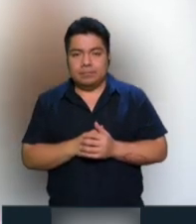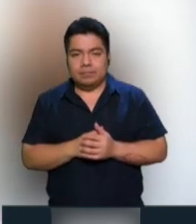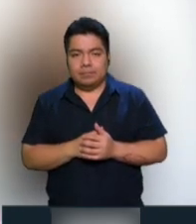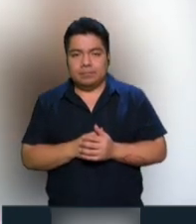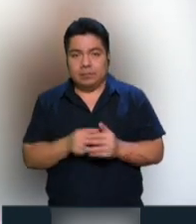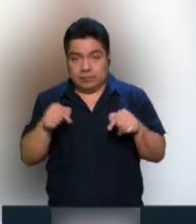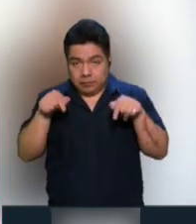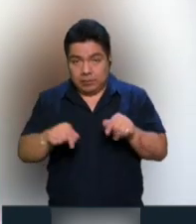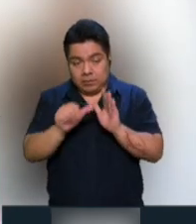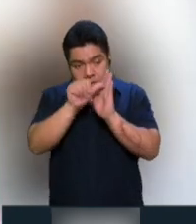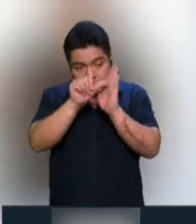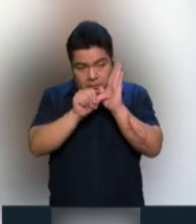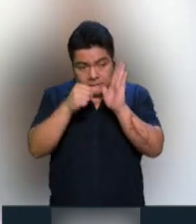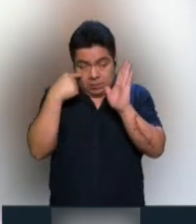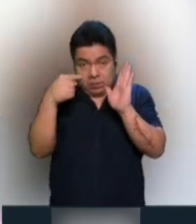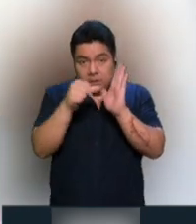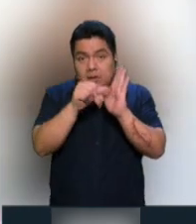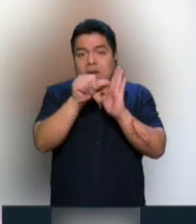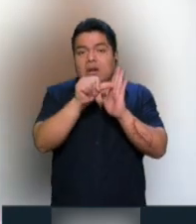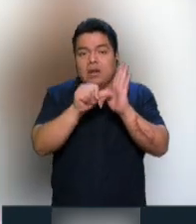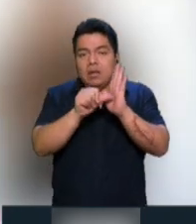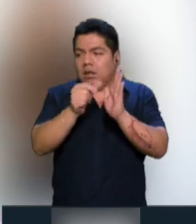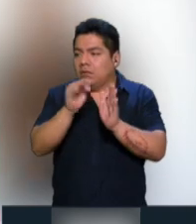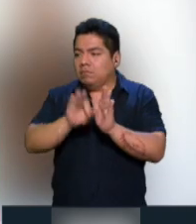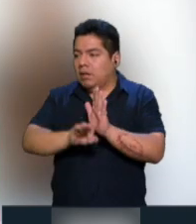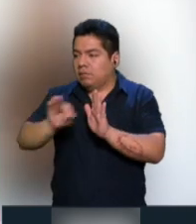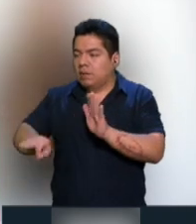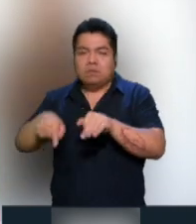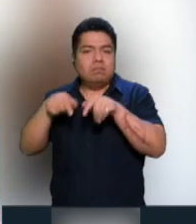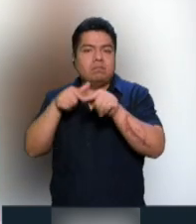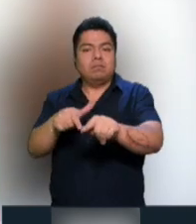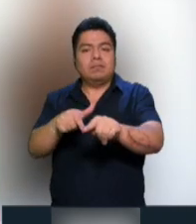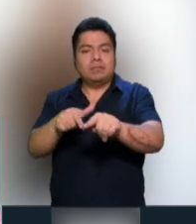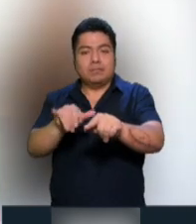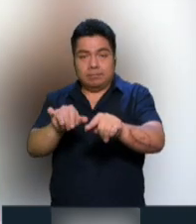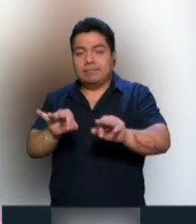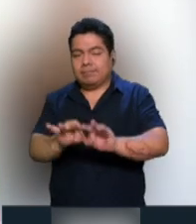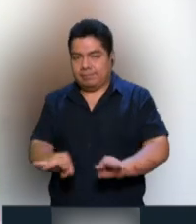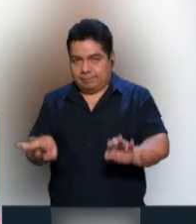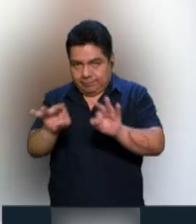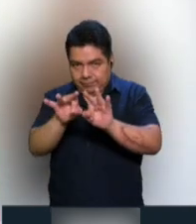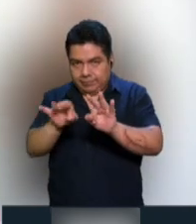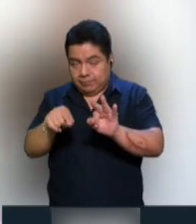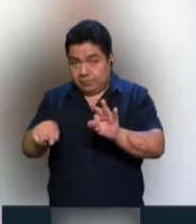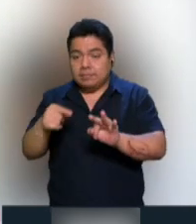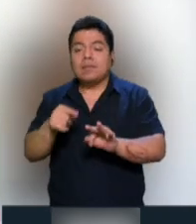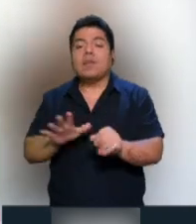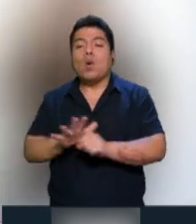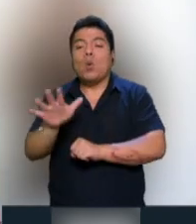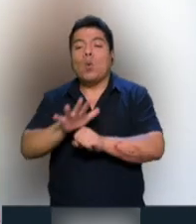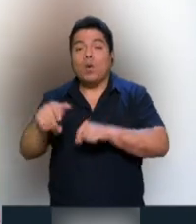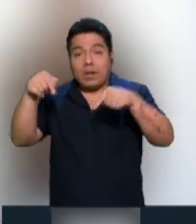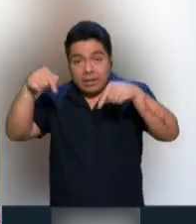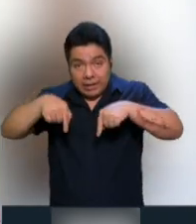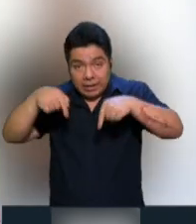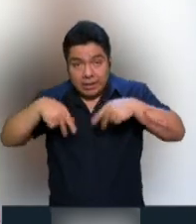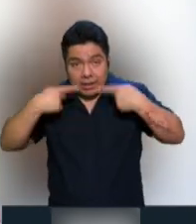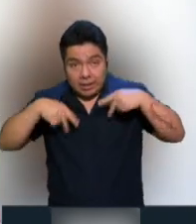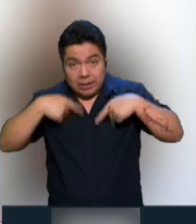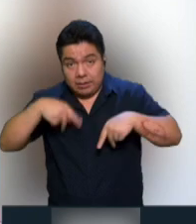Este artículo se sostiene hasta la fecha y es fundamental, pues reconoce que nuestra